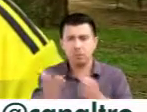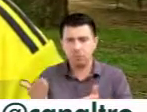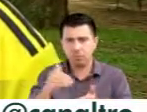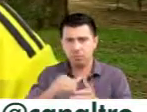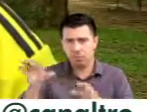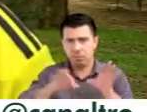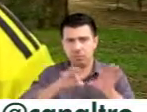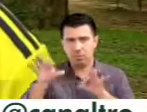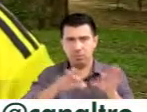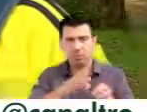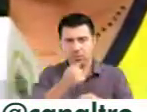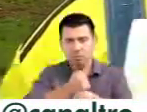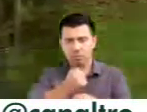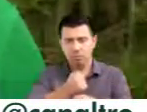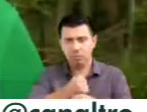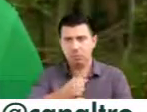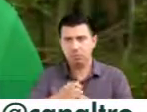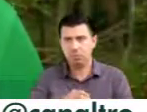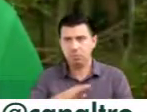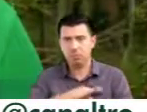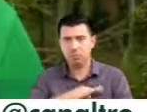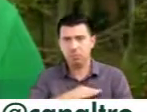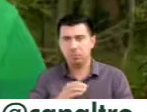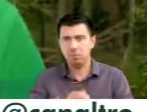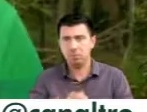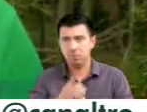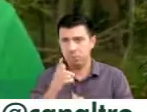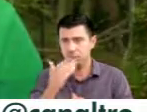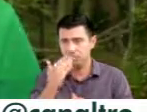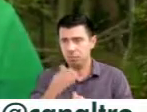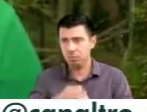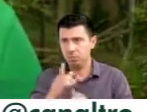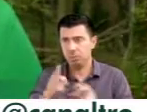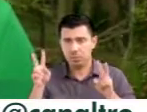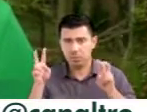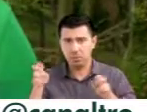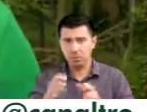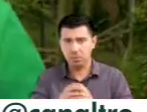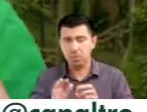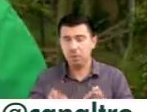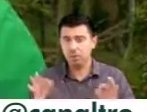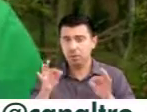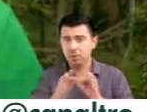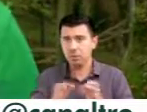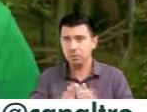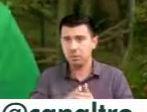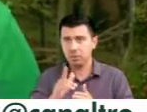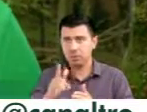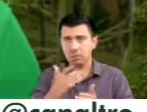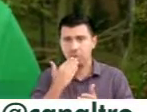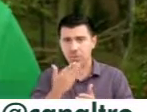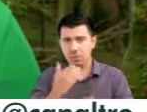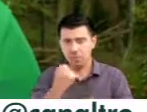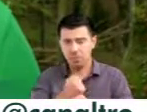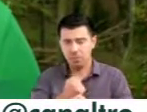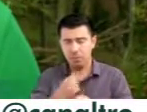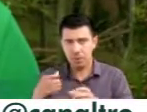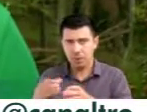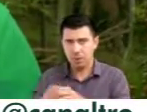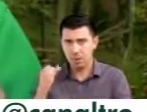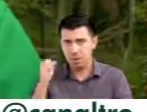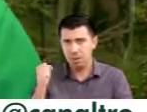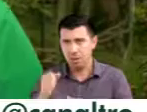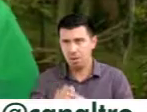reivindicación del servidor público. Gracias a esta mediación se lograron acordar temas muy relevantes en materia de permisos sindicales, en materia